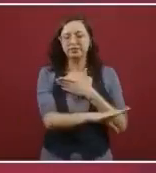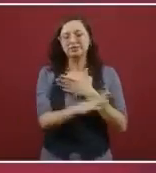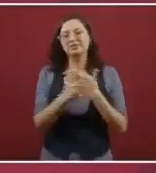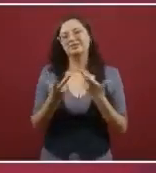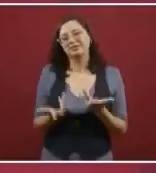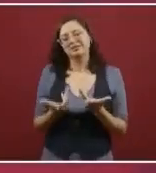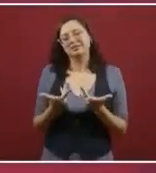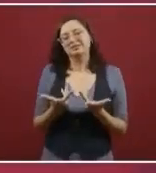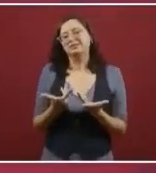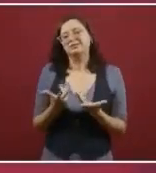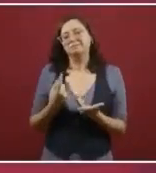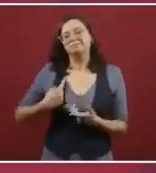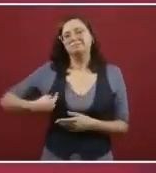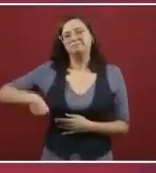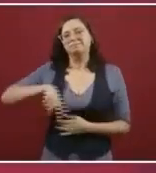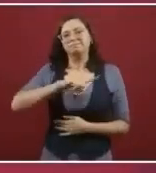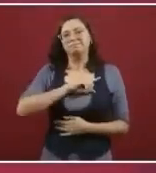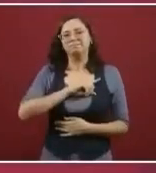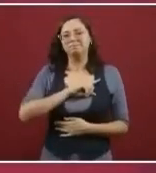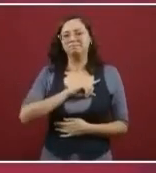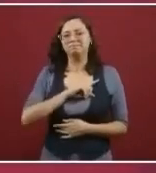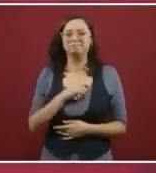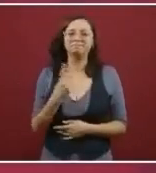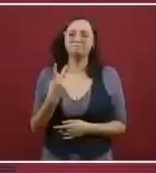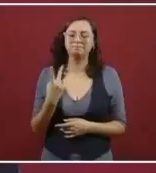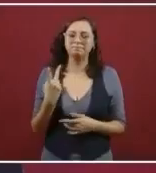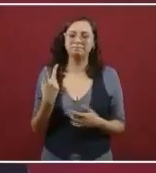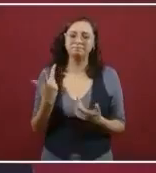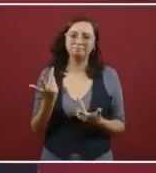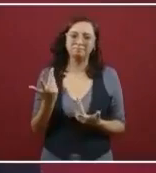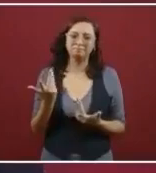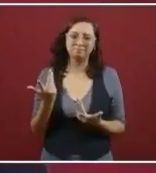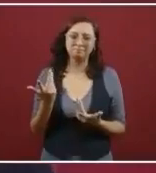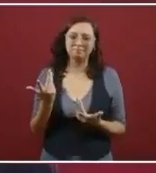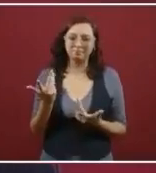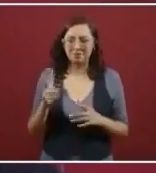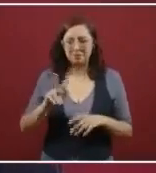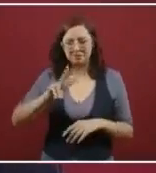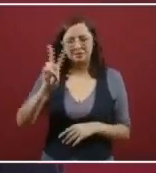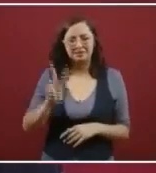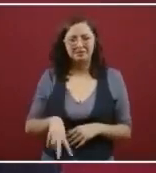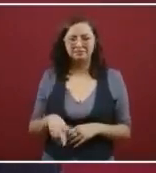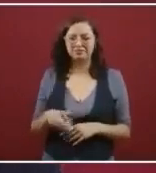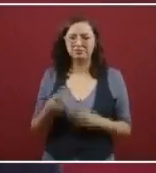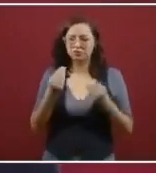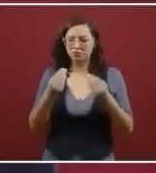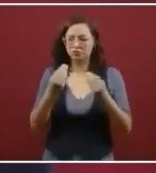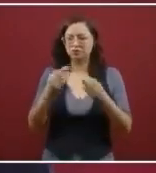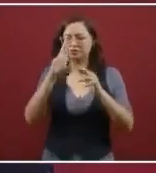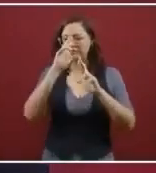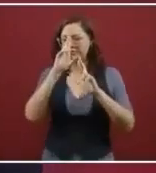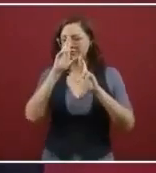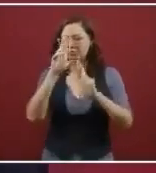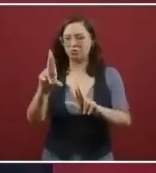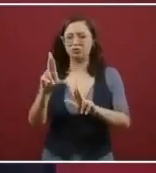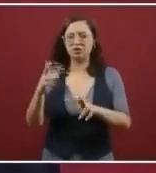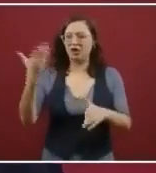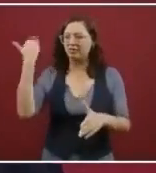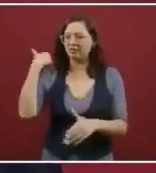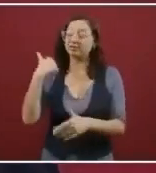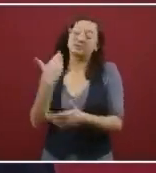Y nosotros, con todo respeto, no teníamos, es más, no